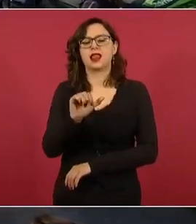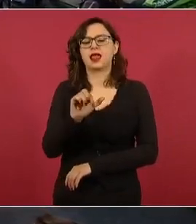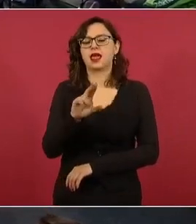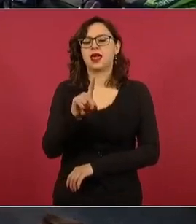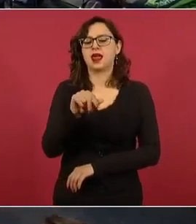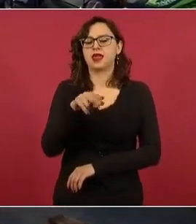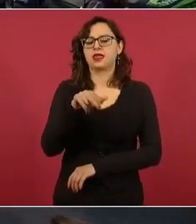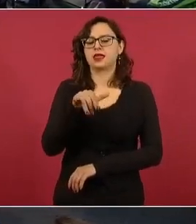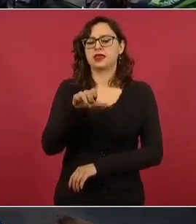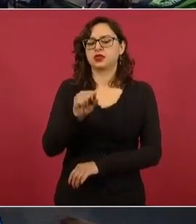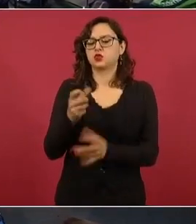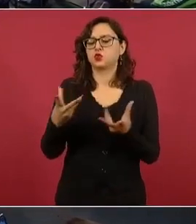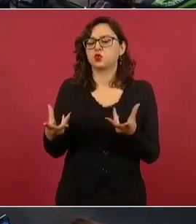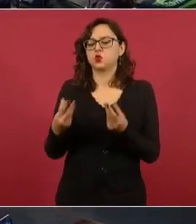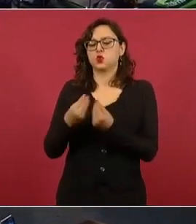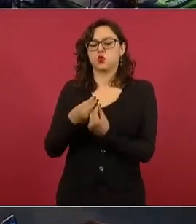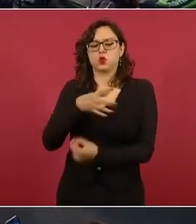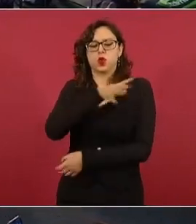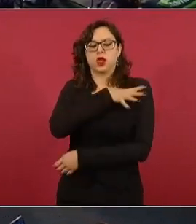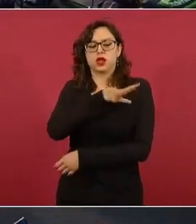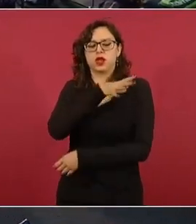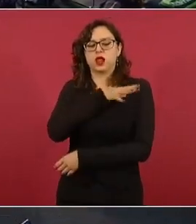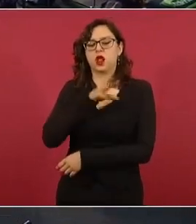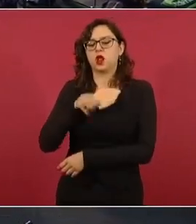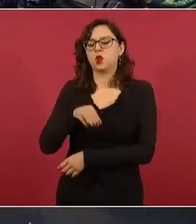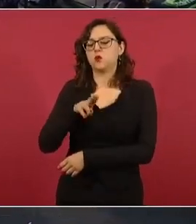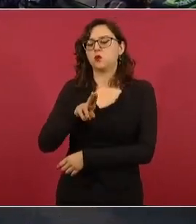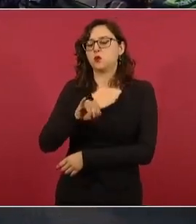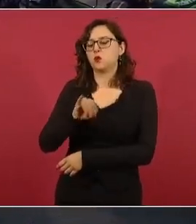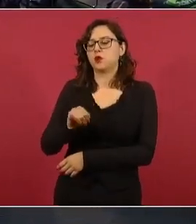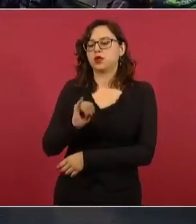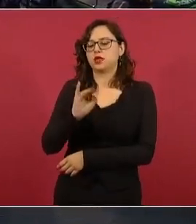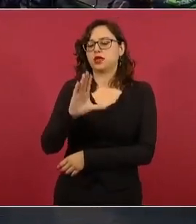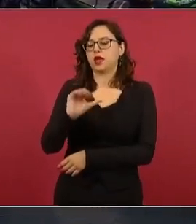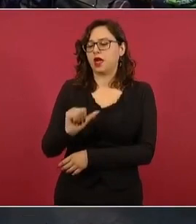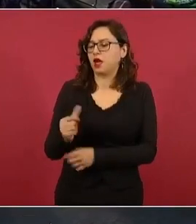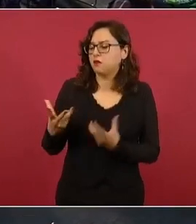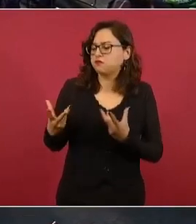general Mújica era secretario de Comunicaciones,